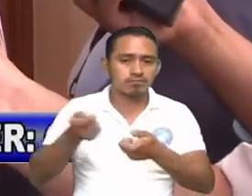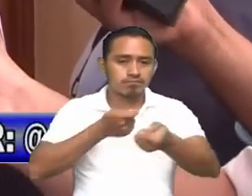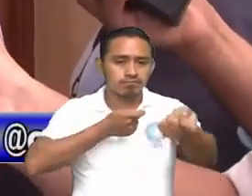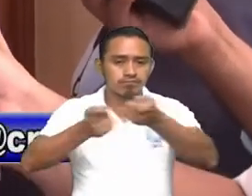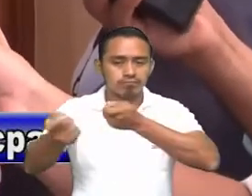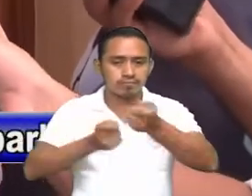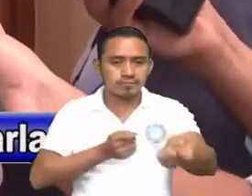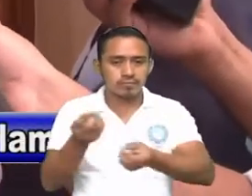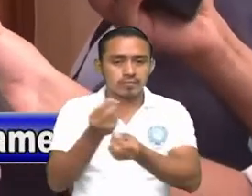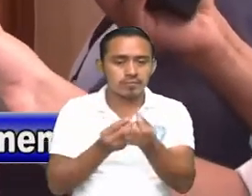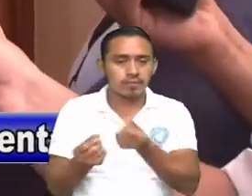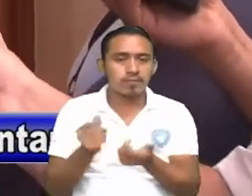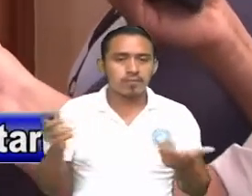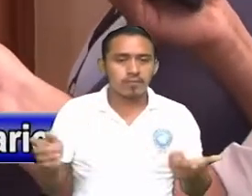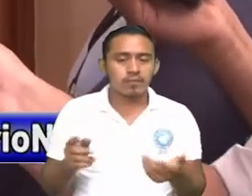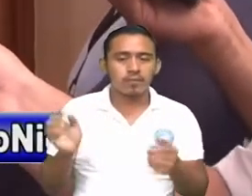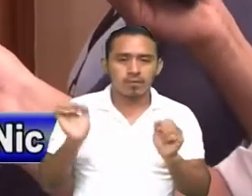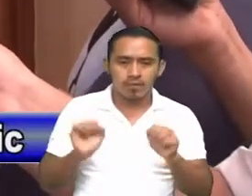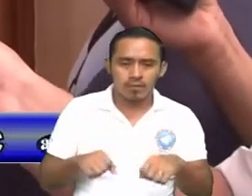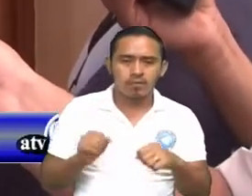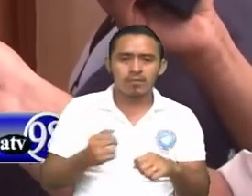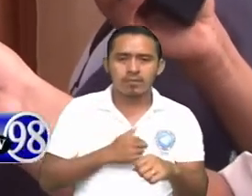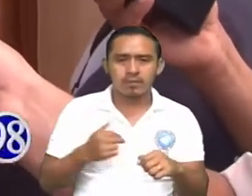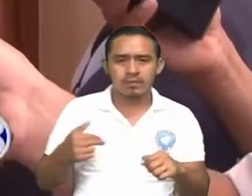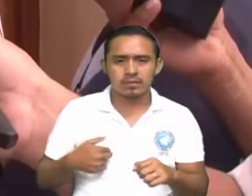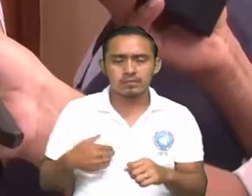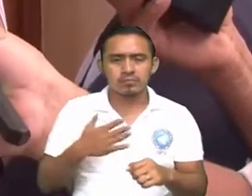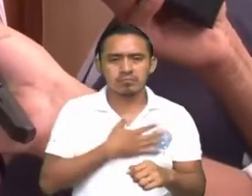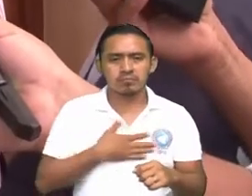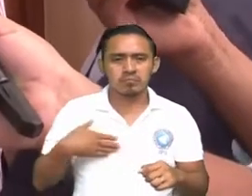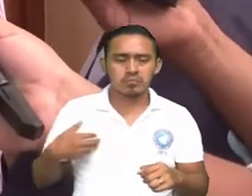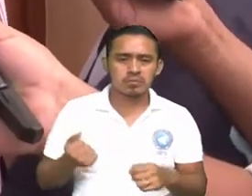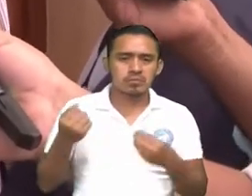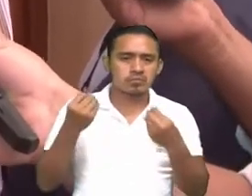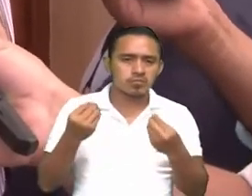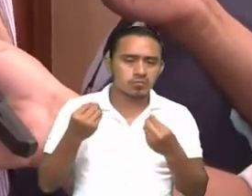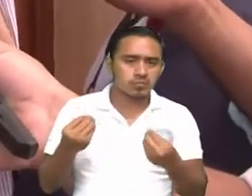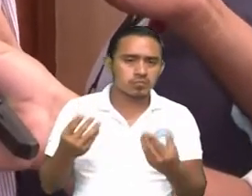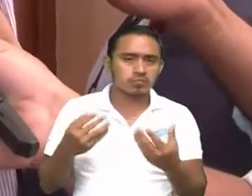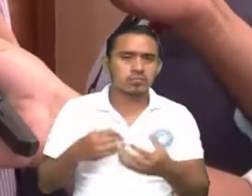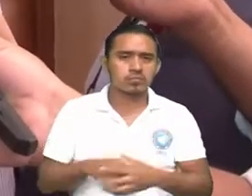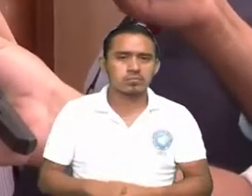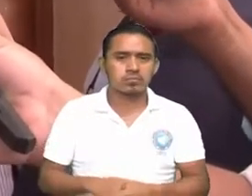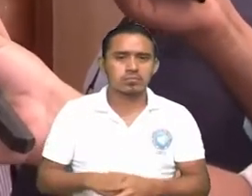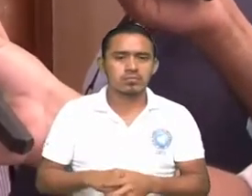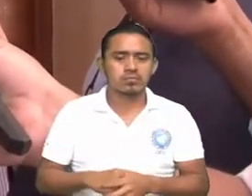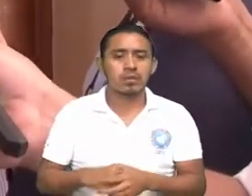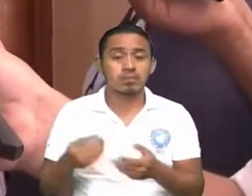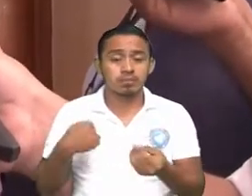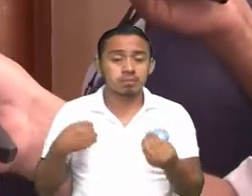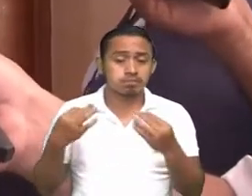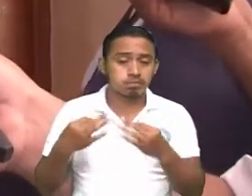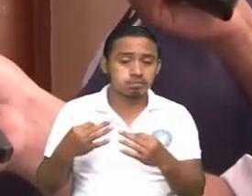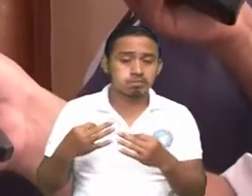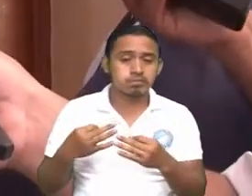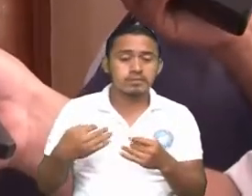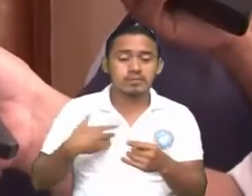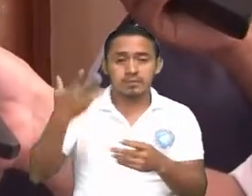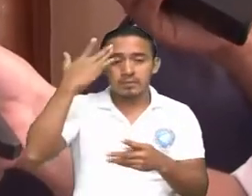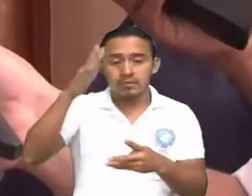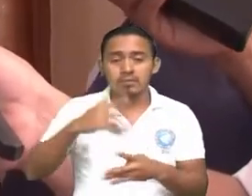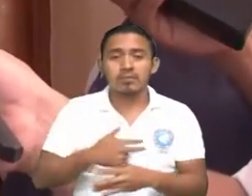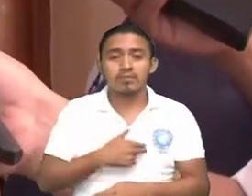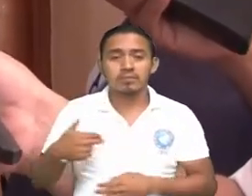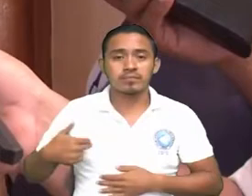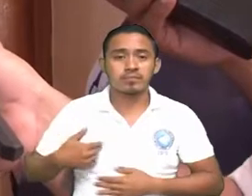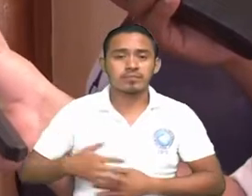económica con la cual nosotros podemos lograr muchísima ventaja si la sabemos explotar.